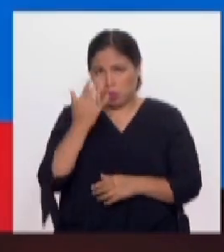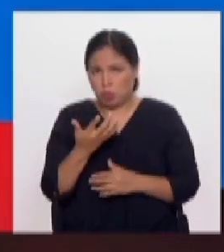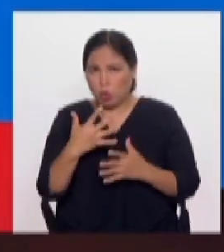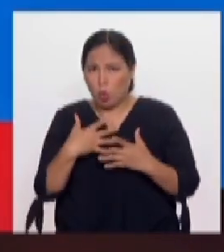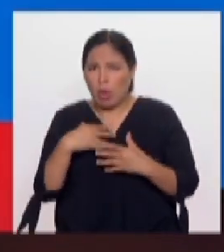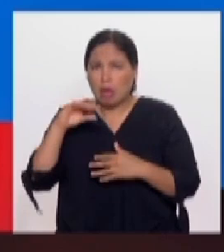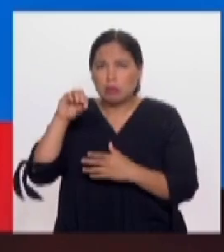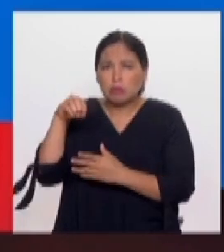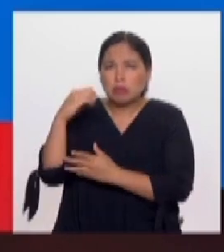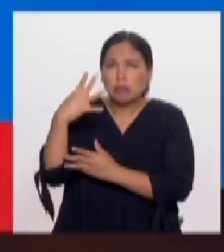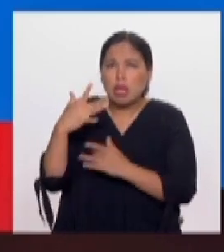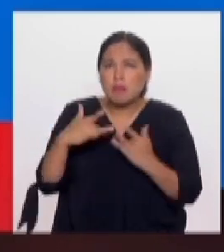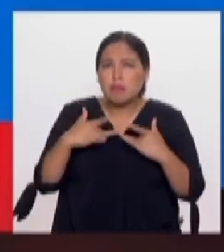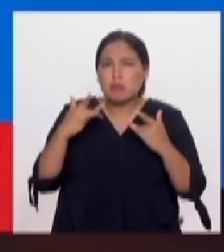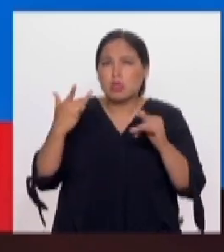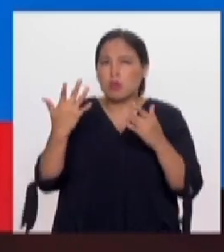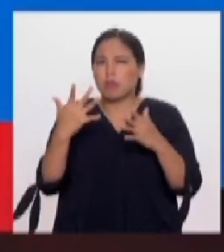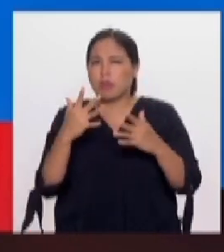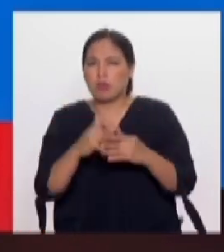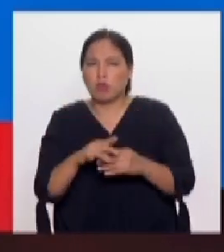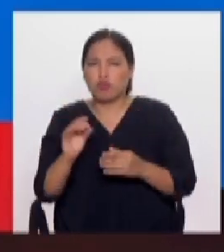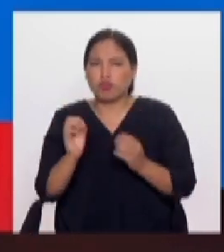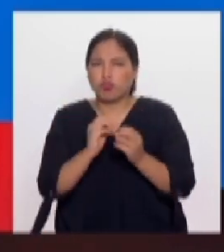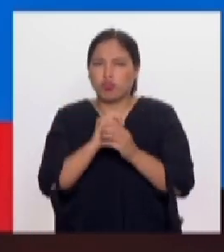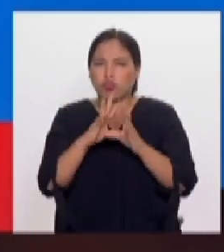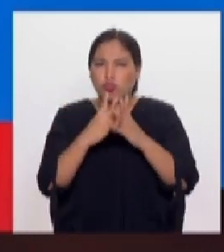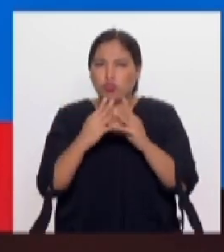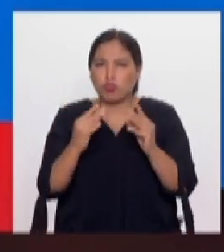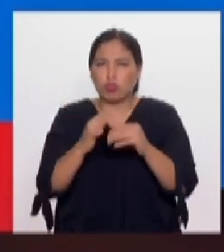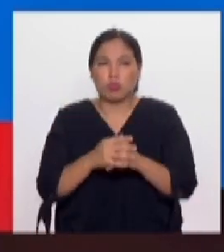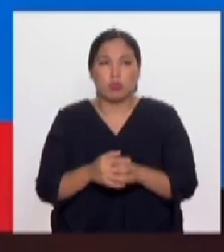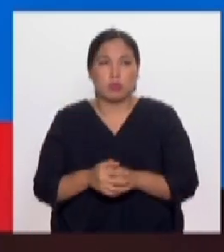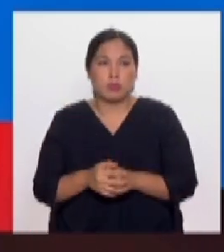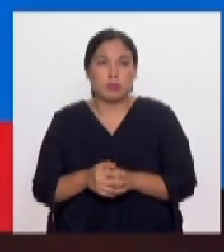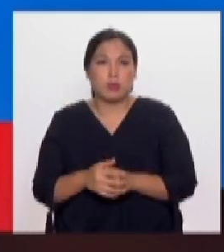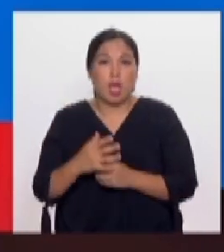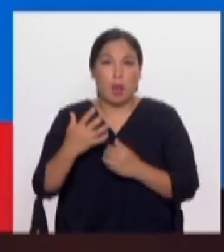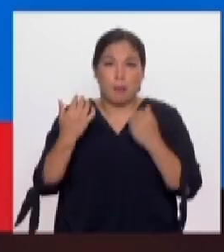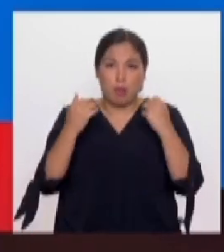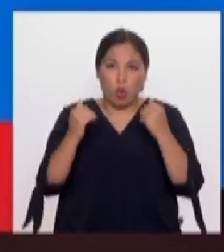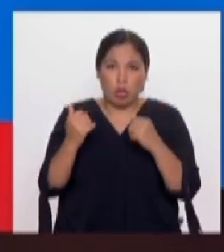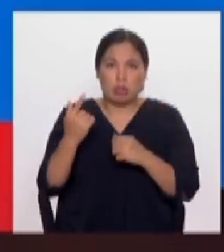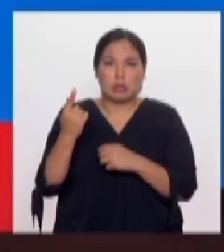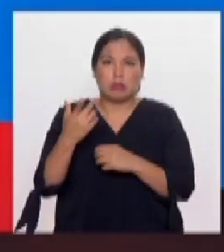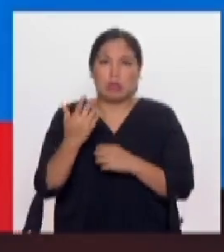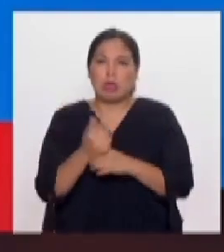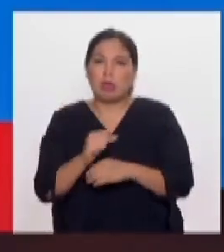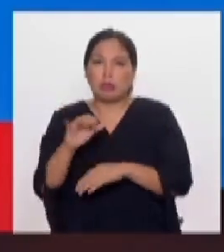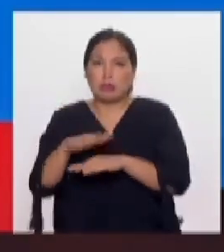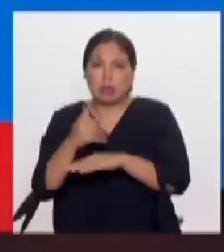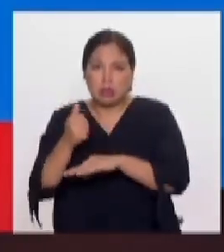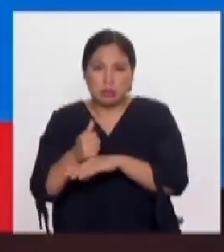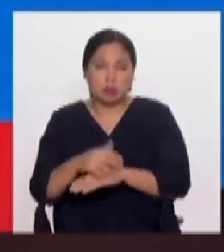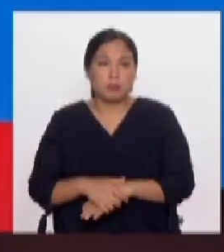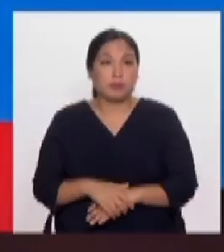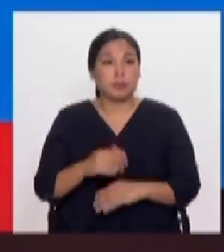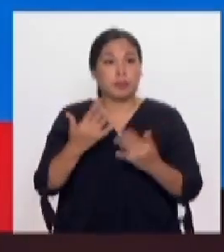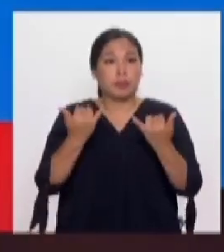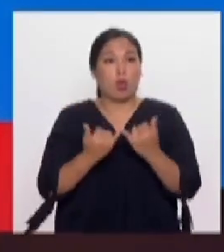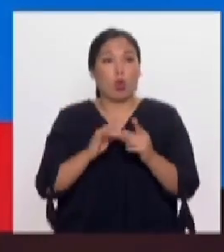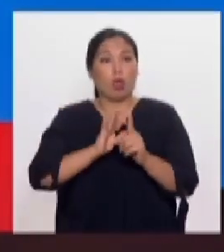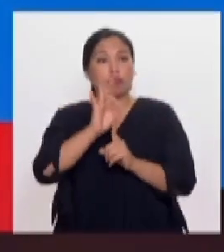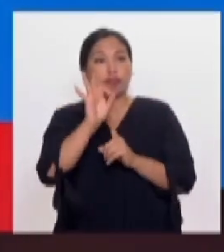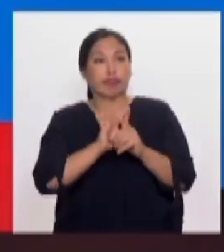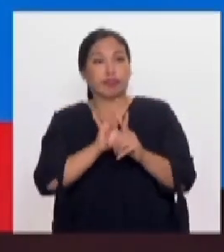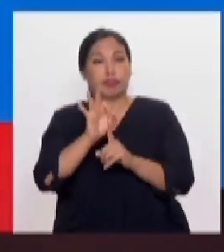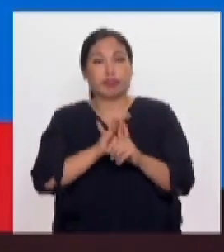solar principalmente en los distritos más ubicados hacia el este, ¿no? Hablamos de La Molina, Santa Anita. Ahora, si vamos a ver las temperaturas, tenemos valores